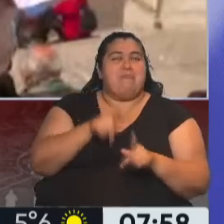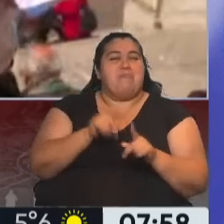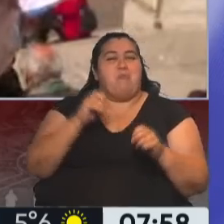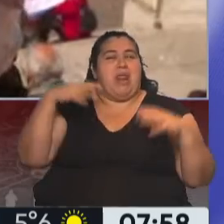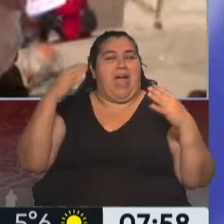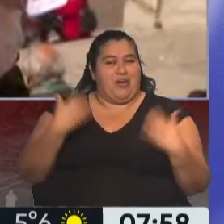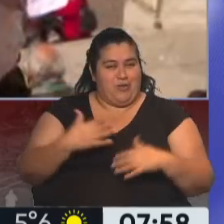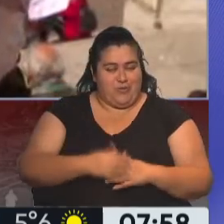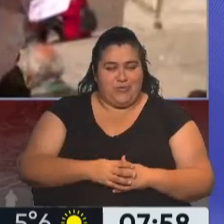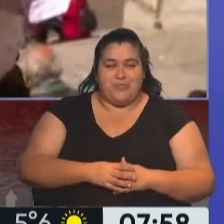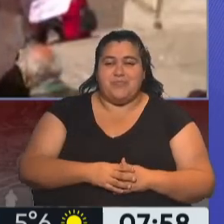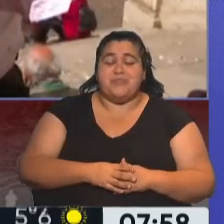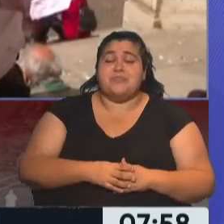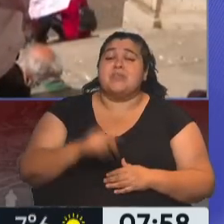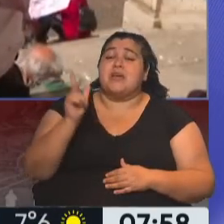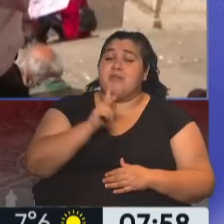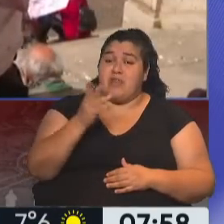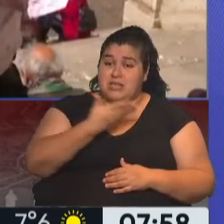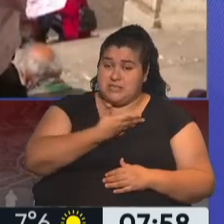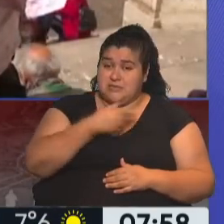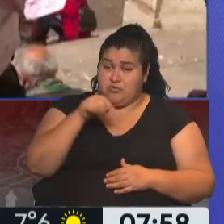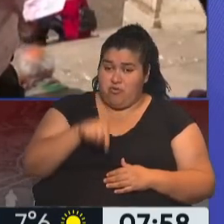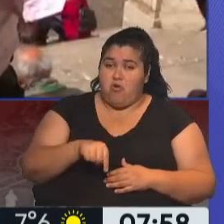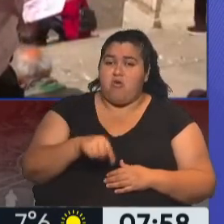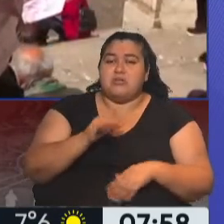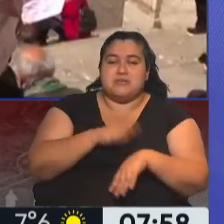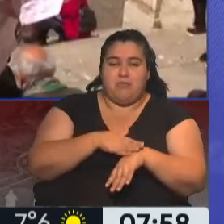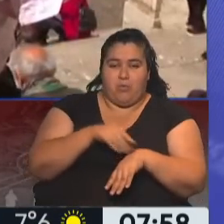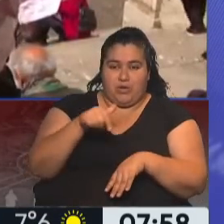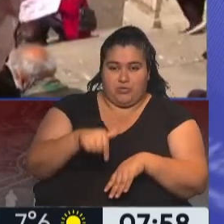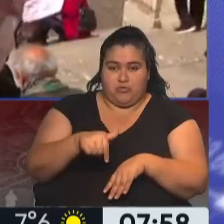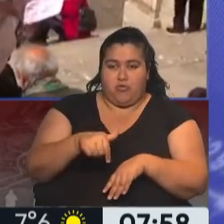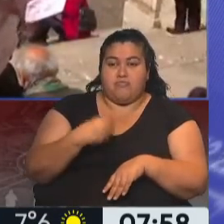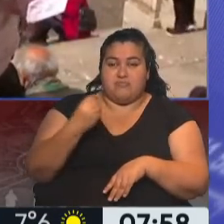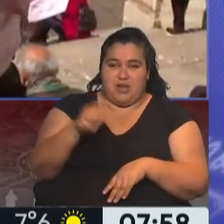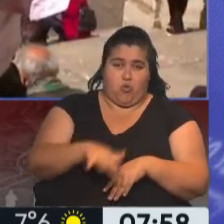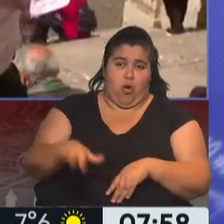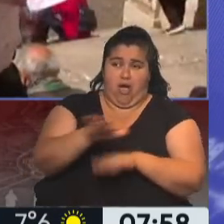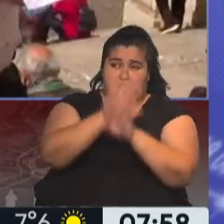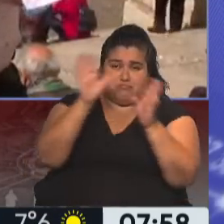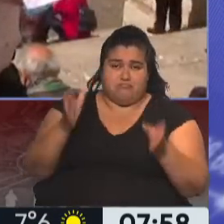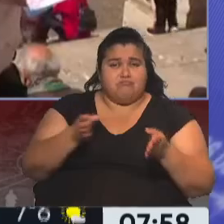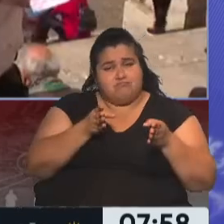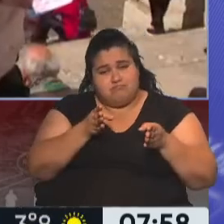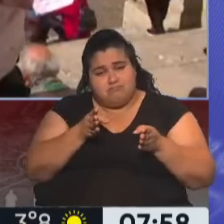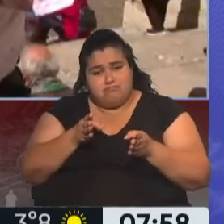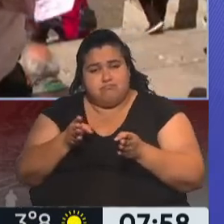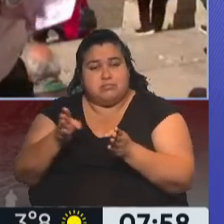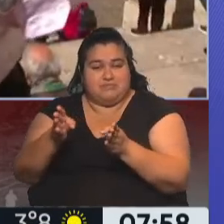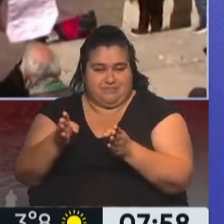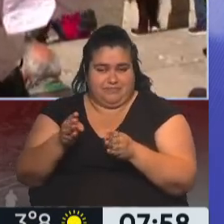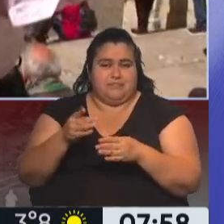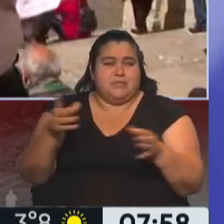cierto es que Francisco ingresa en este momento al lugar de su descanso, en una ceremonia que será